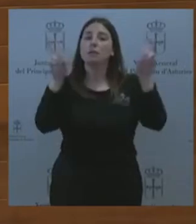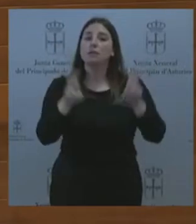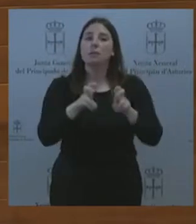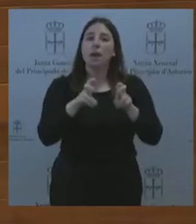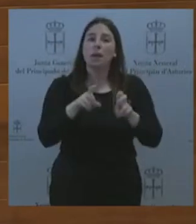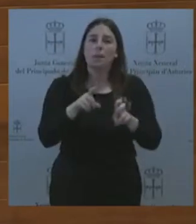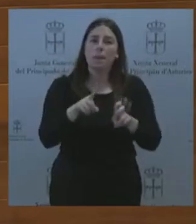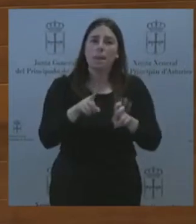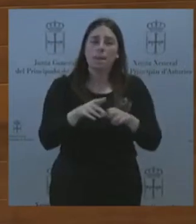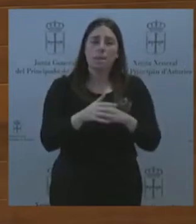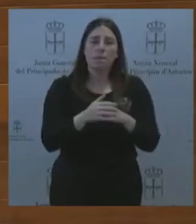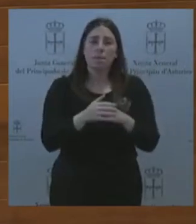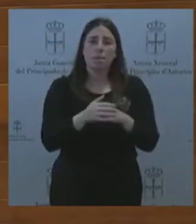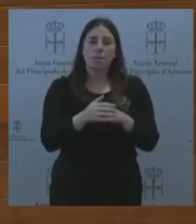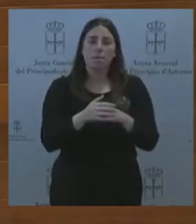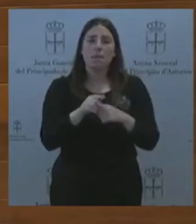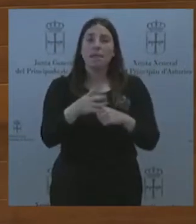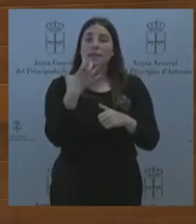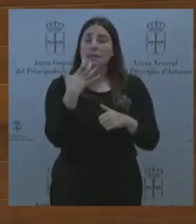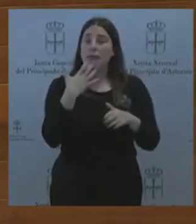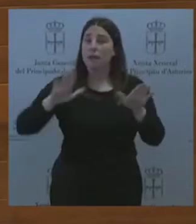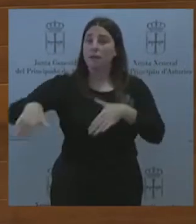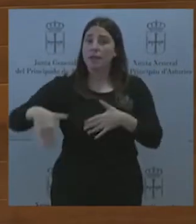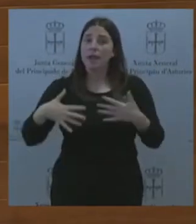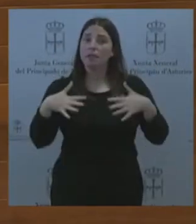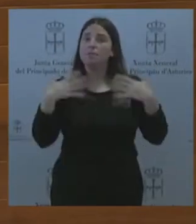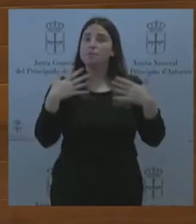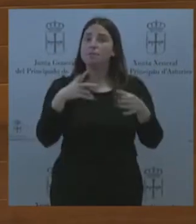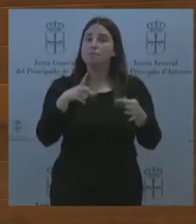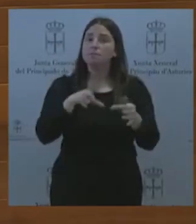se consigue excluirla de la influencia de ese texto.